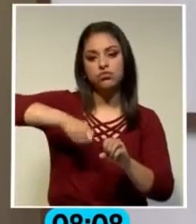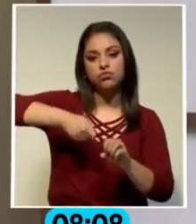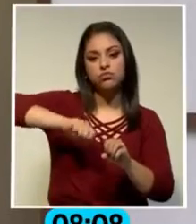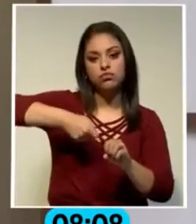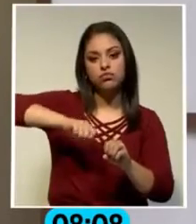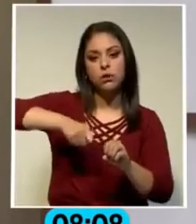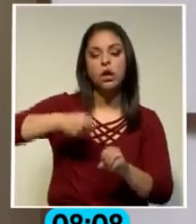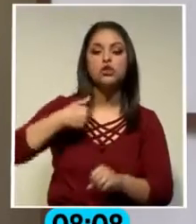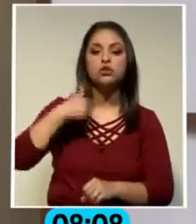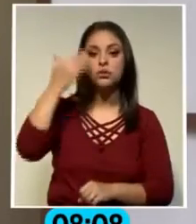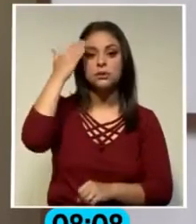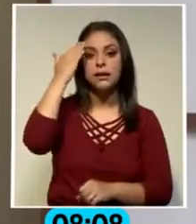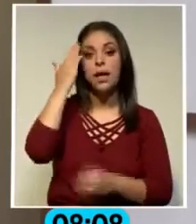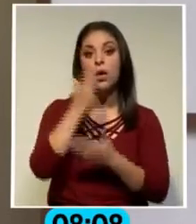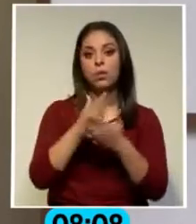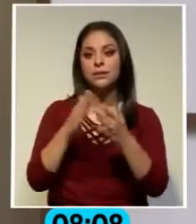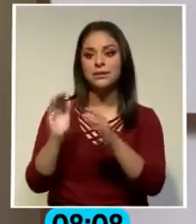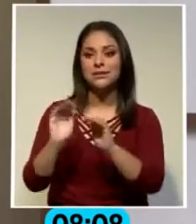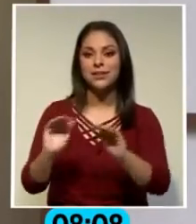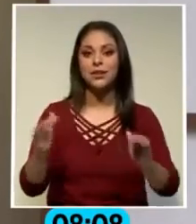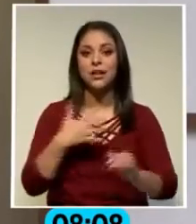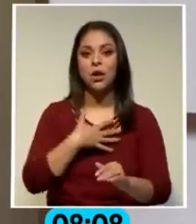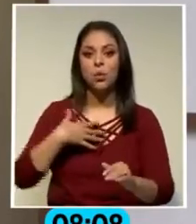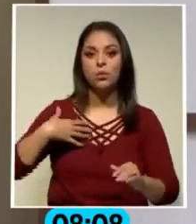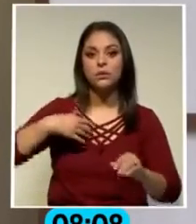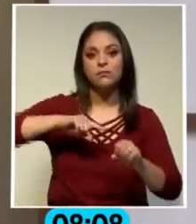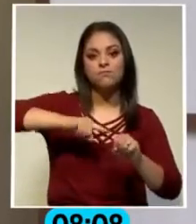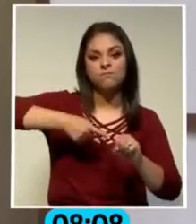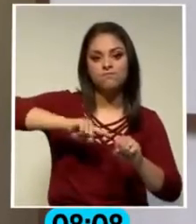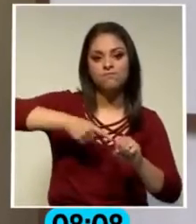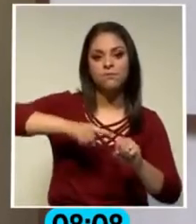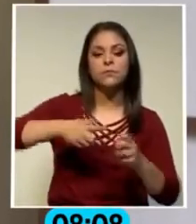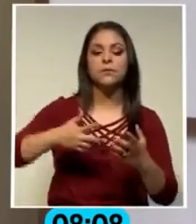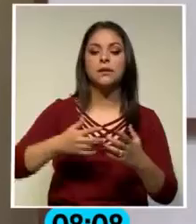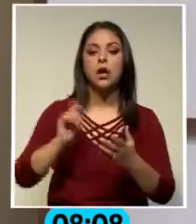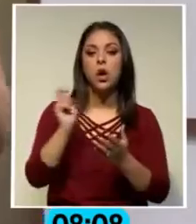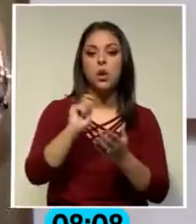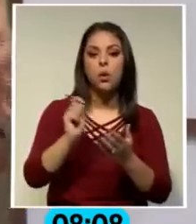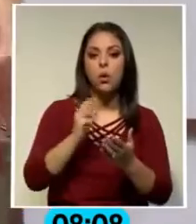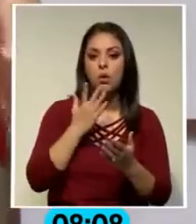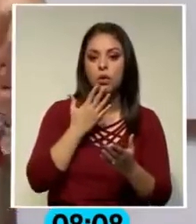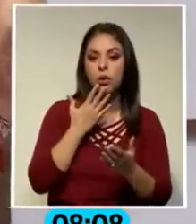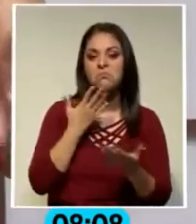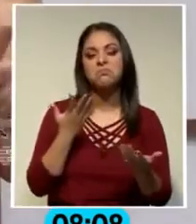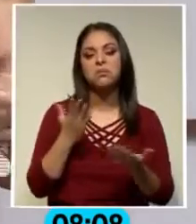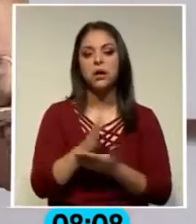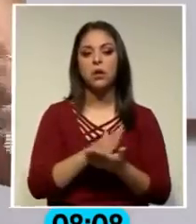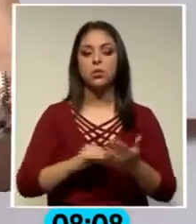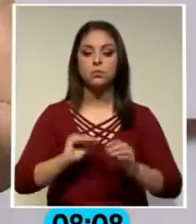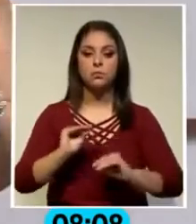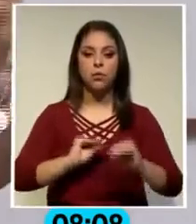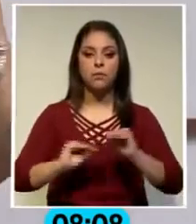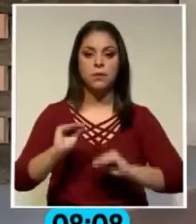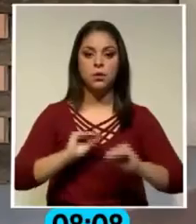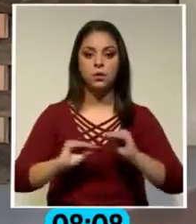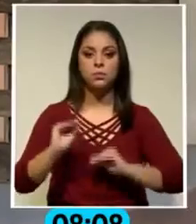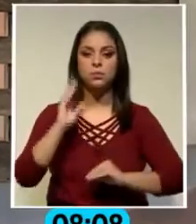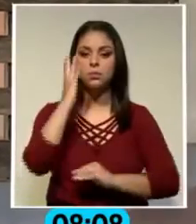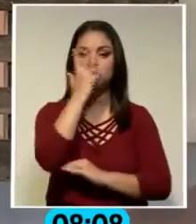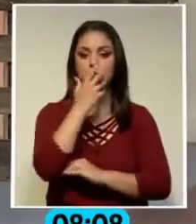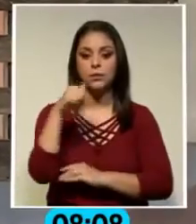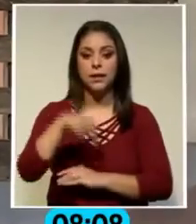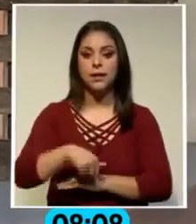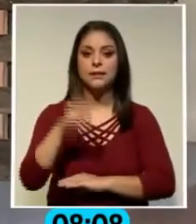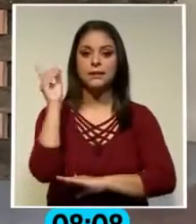sé que a muchos niños les encanta atornillar. Vamos a colorear. Entonces vamos a tener algunos movimientos lindísimos en este día de